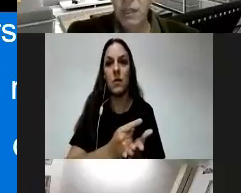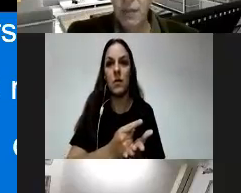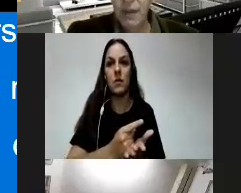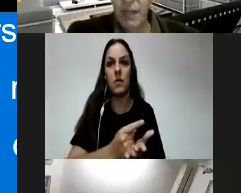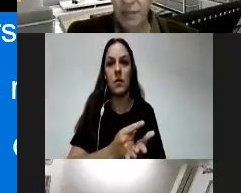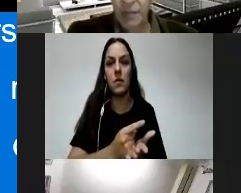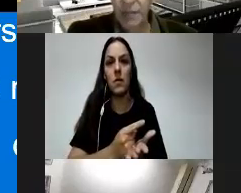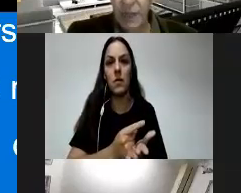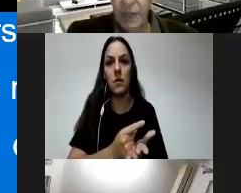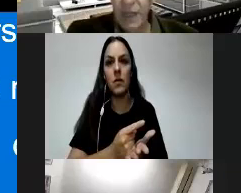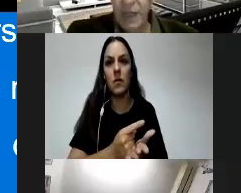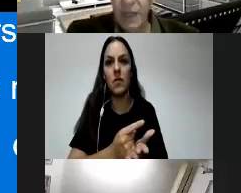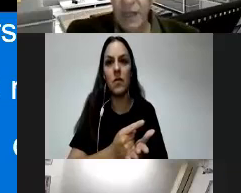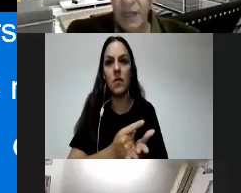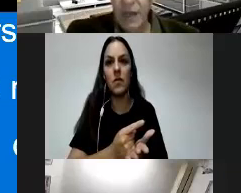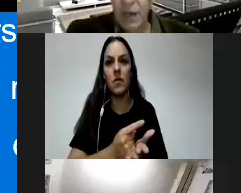de brevedad.